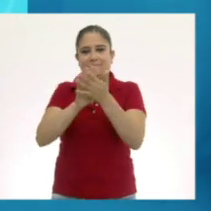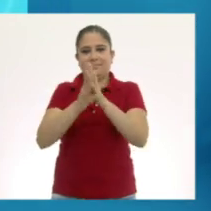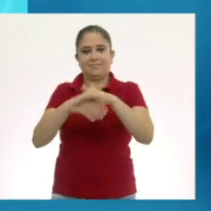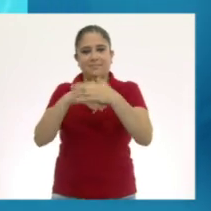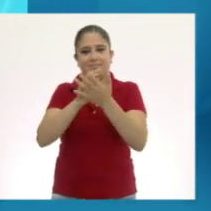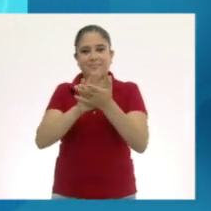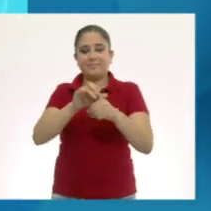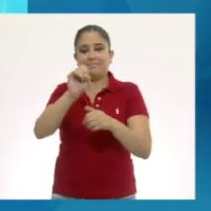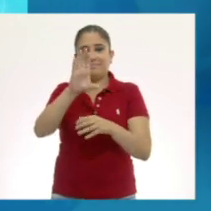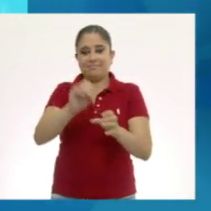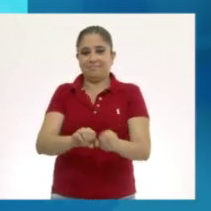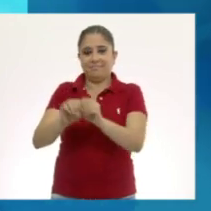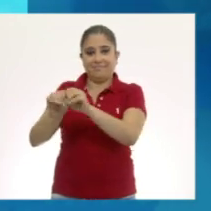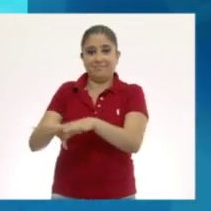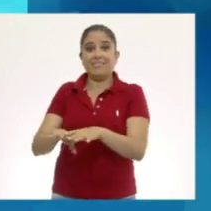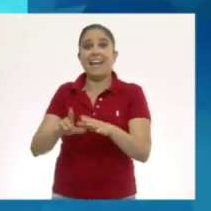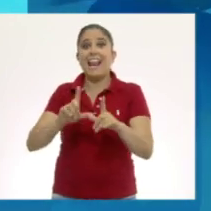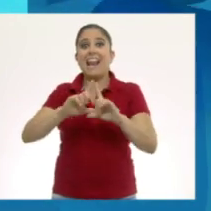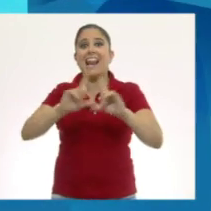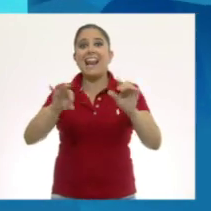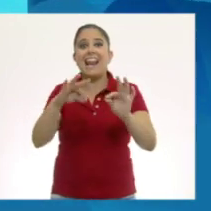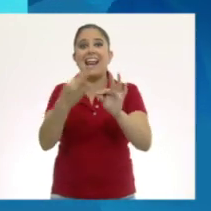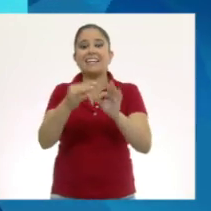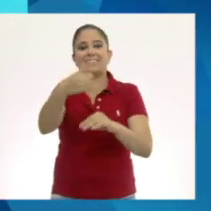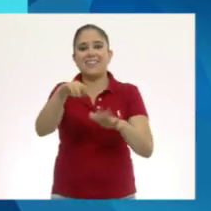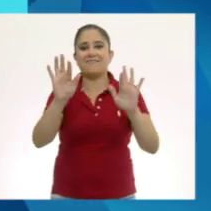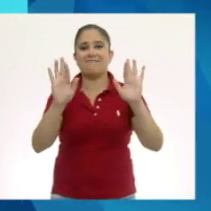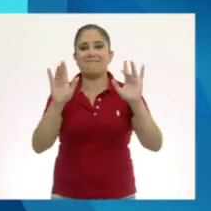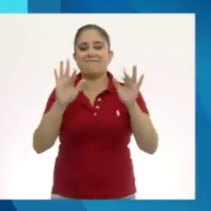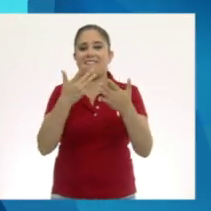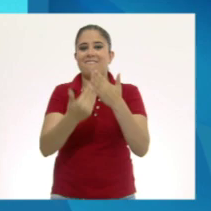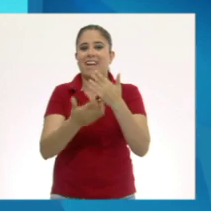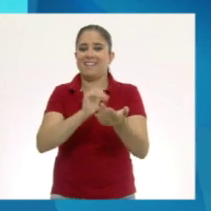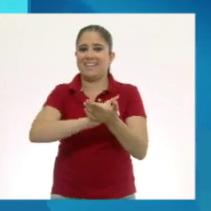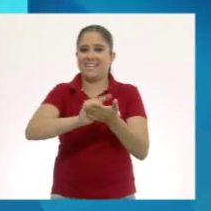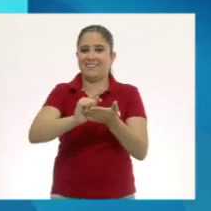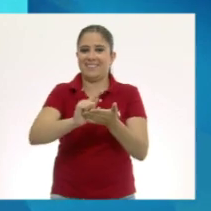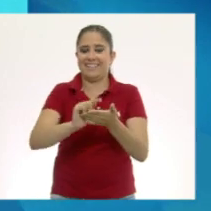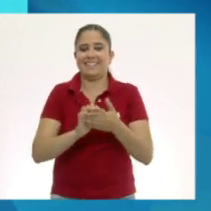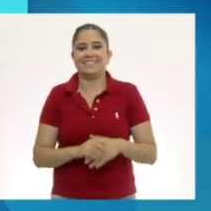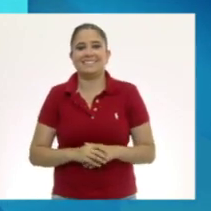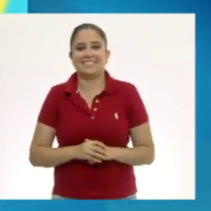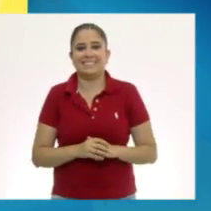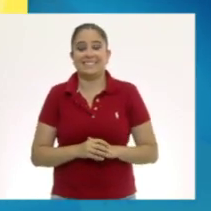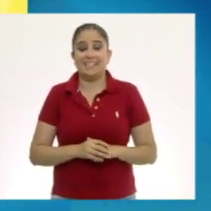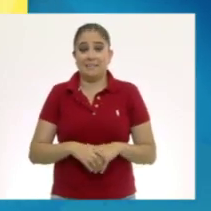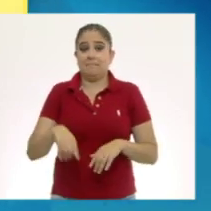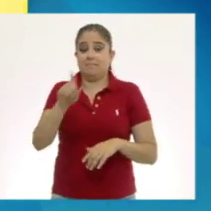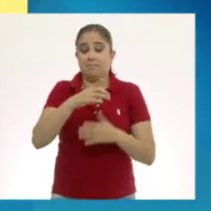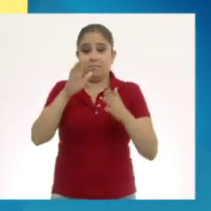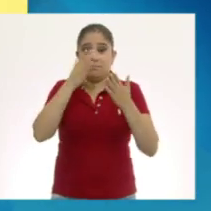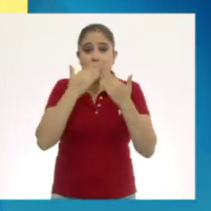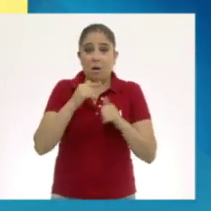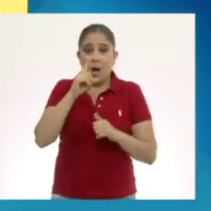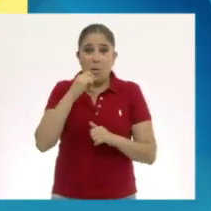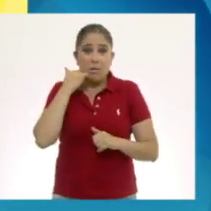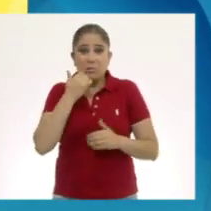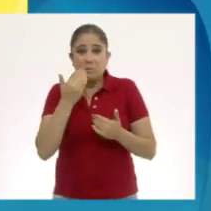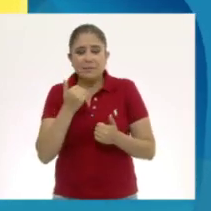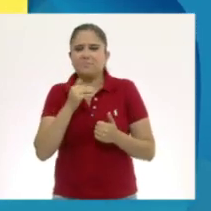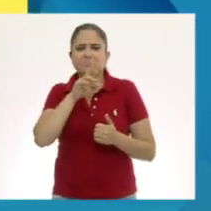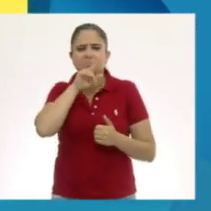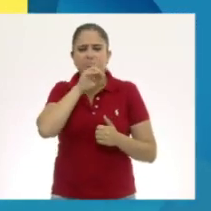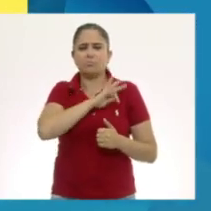Sécalas con una toalla. ¡Y listo! ¡Tus manos están limpias! Si no tienes agua y jabón,